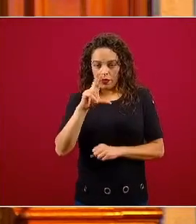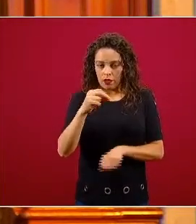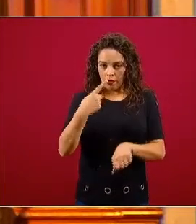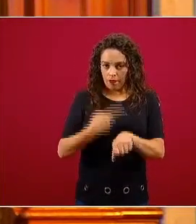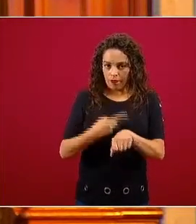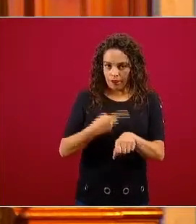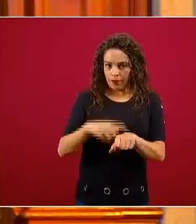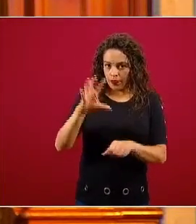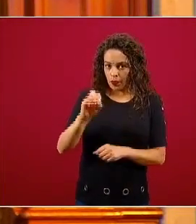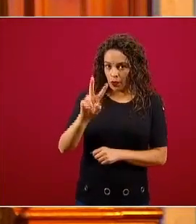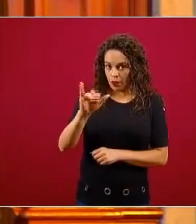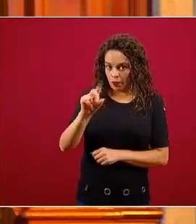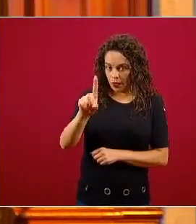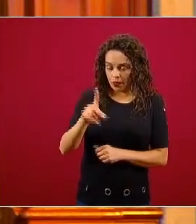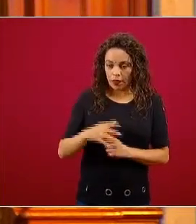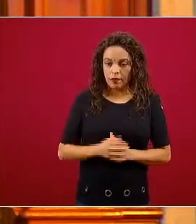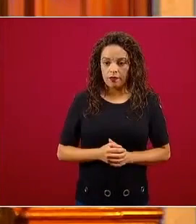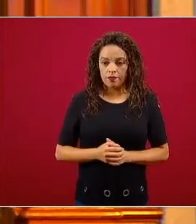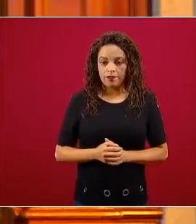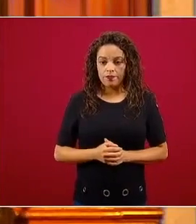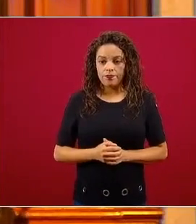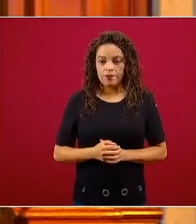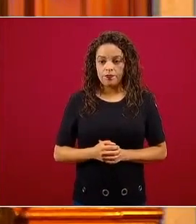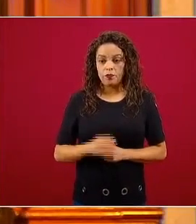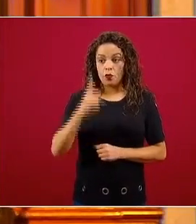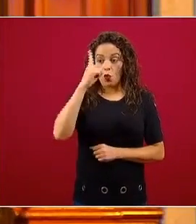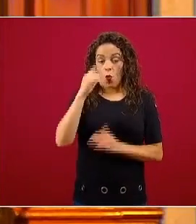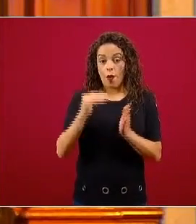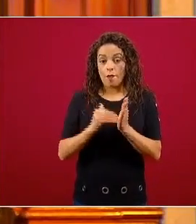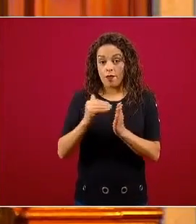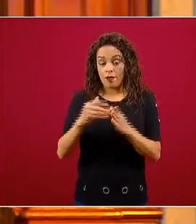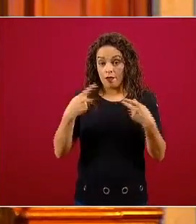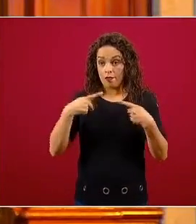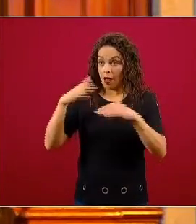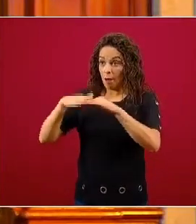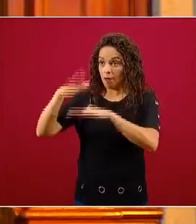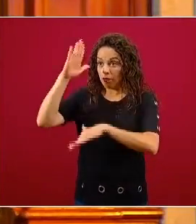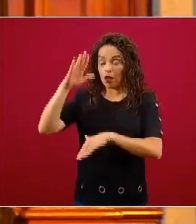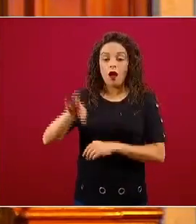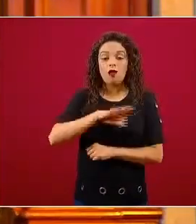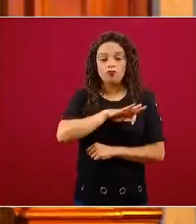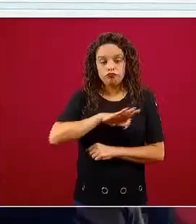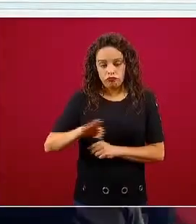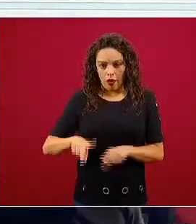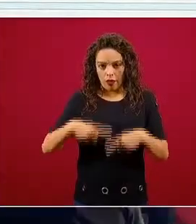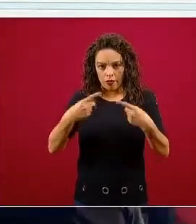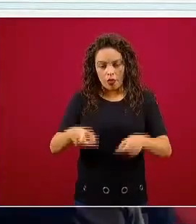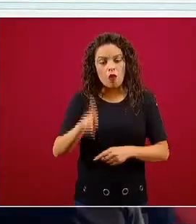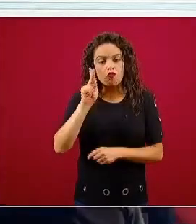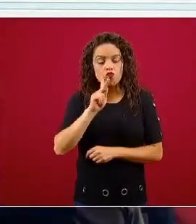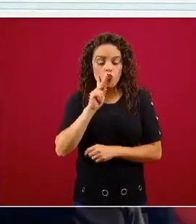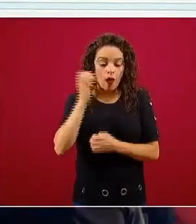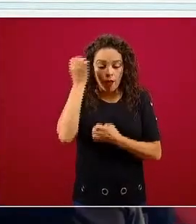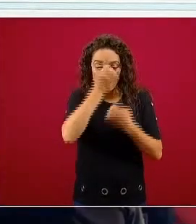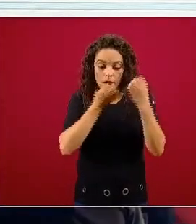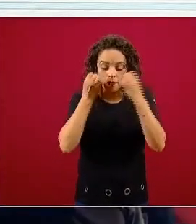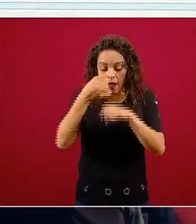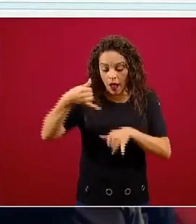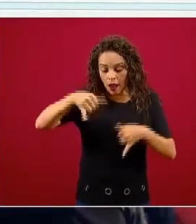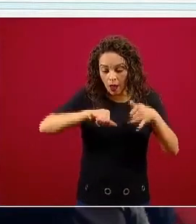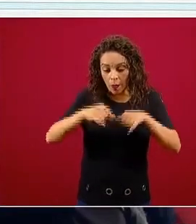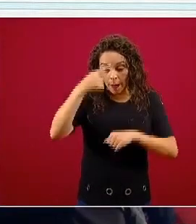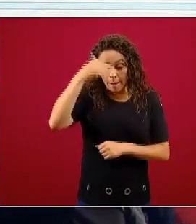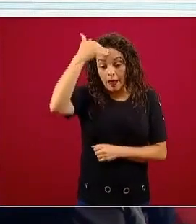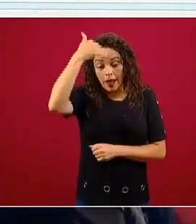millón de personas que han podido acceder a la toma de una muestra de laboratorio para poder confirmar o descartar su